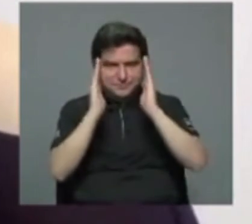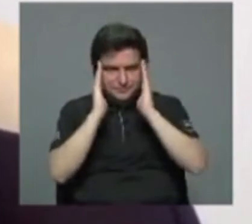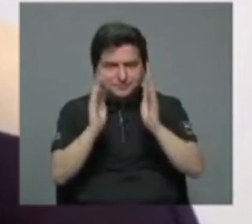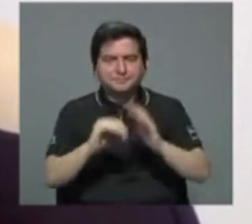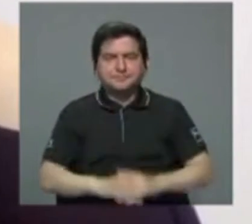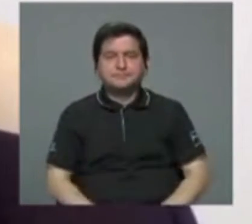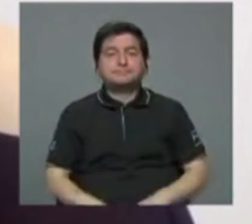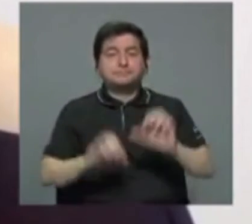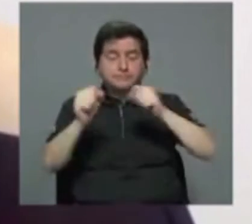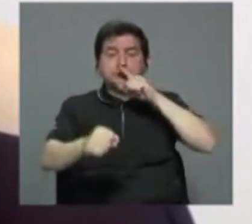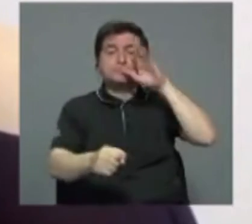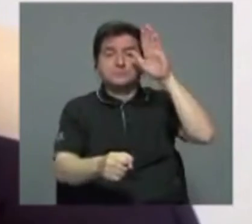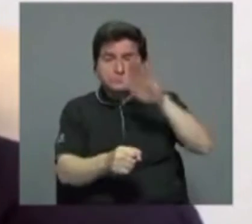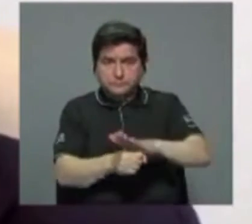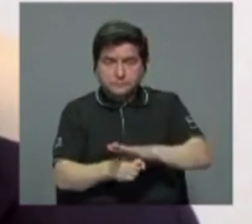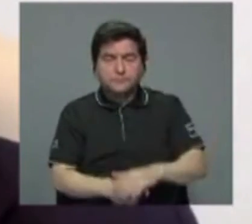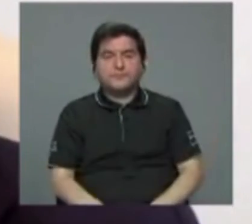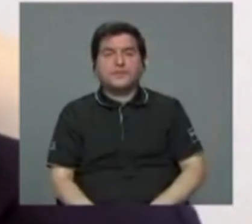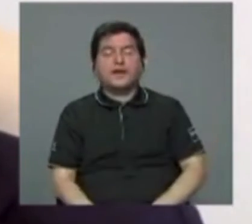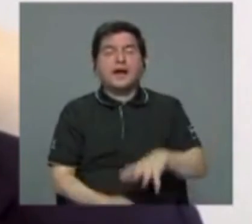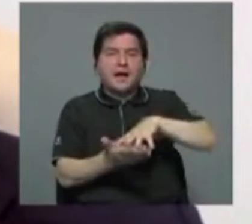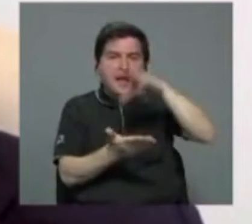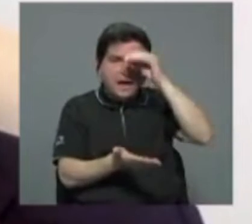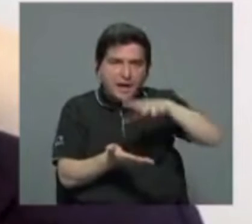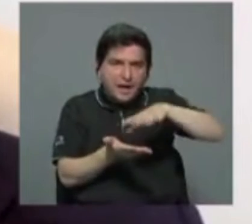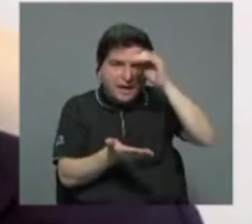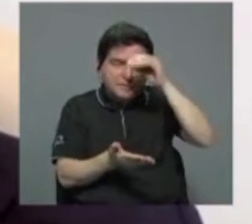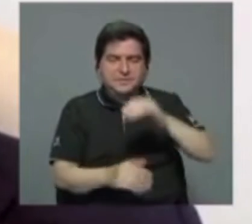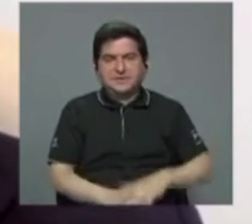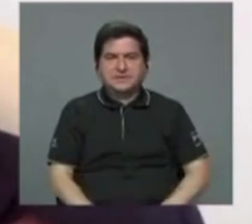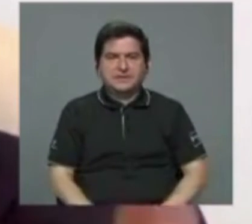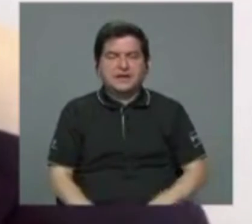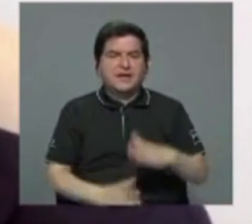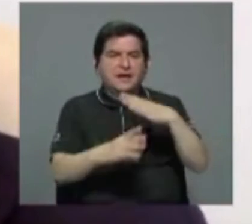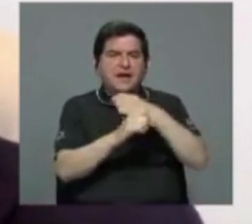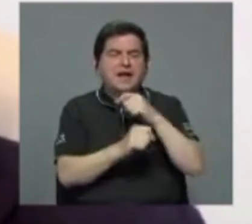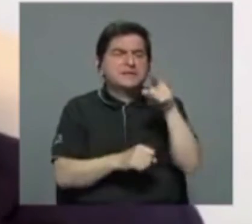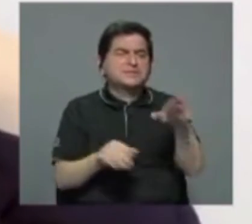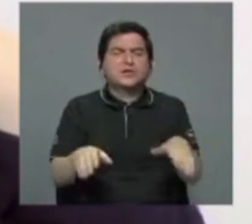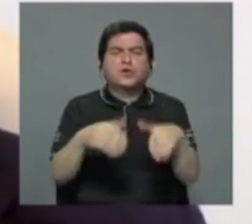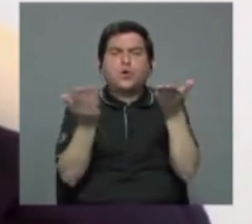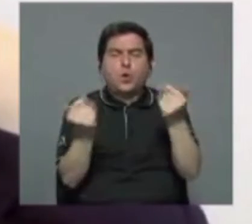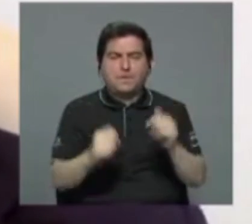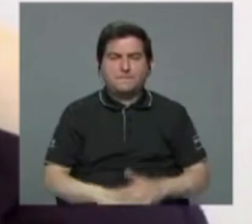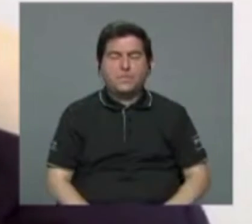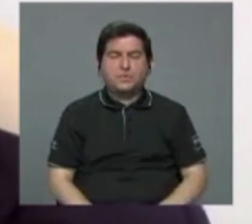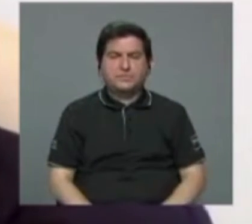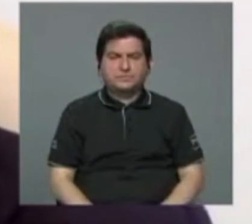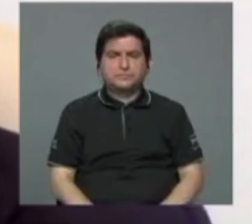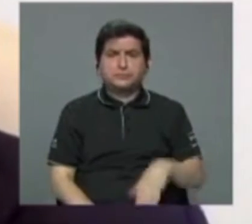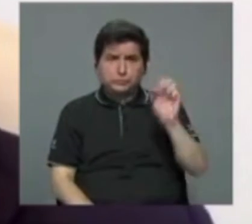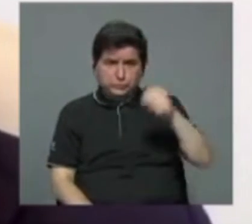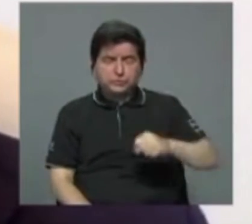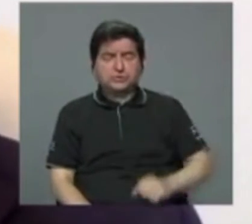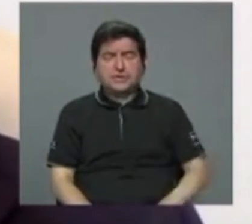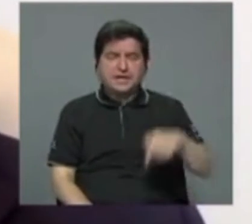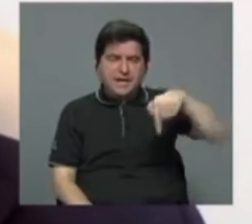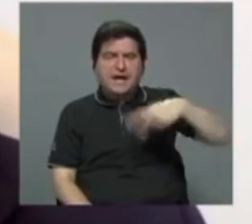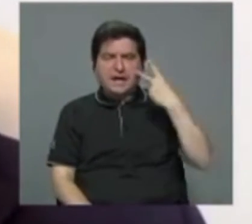a lograr, dedicada a aprender cómo hacerlo. Entonces sí, vemos la salud